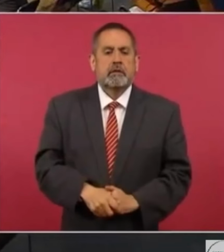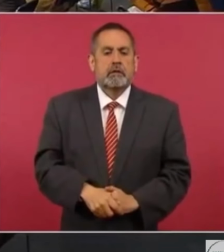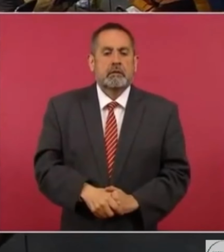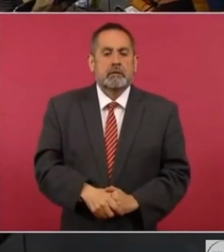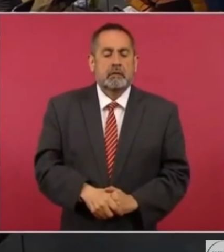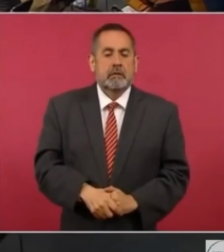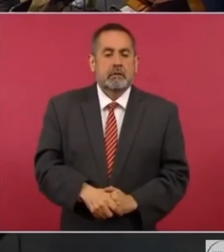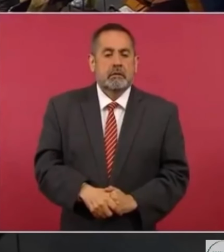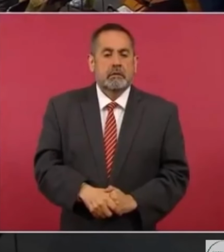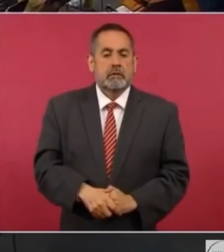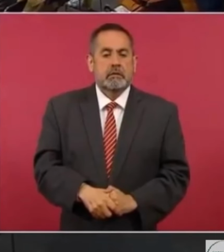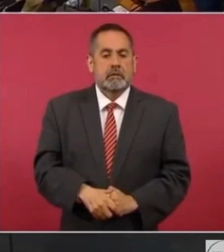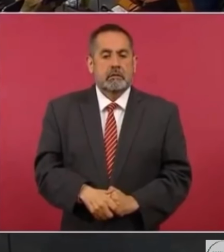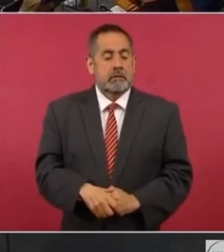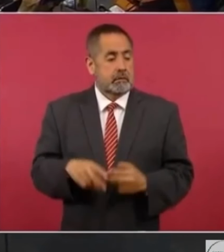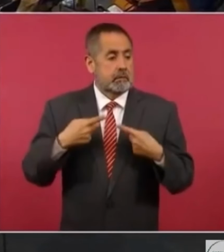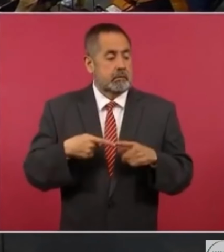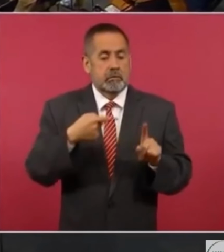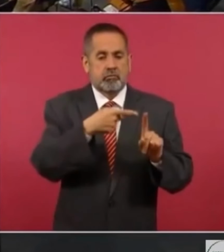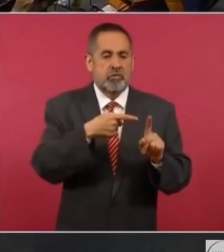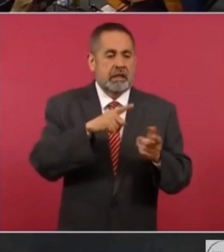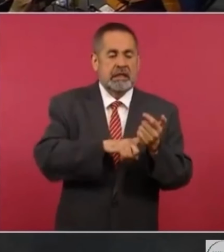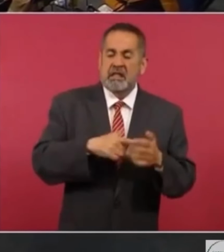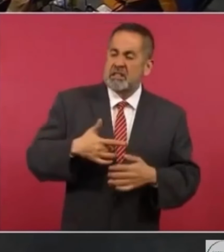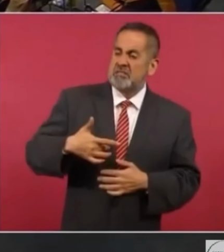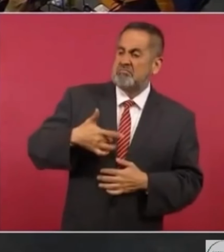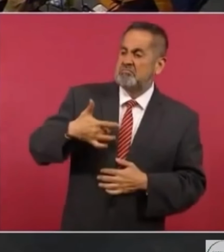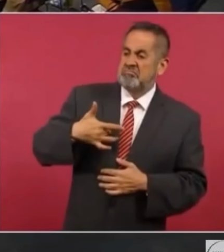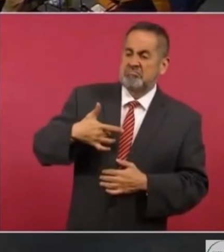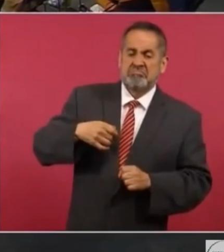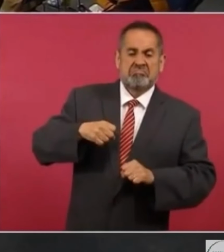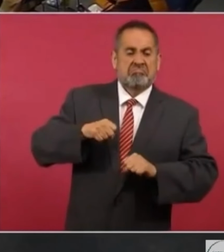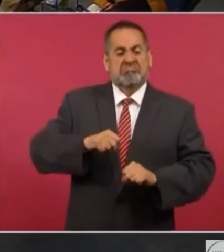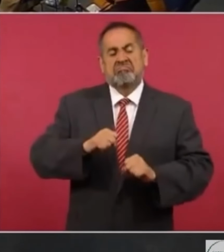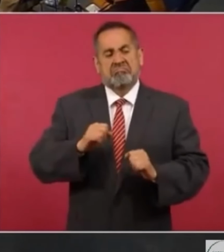Es una gente que se siente